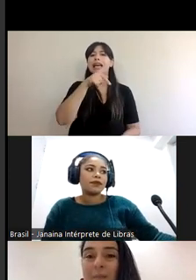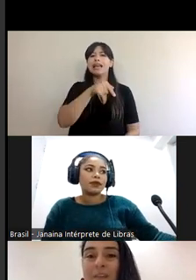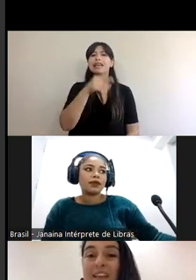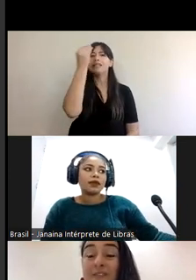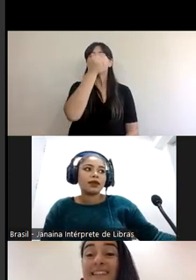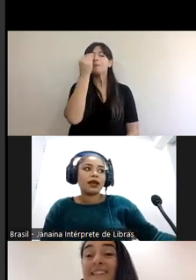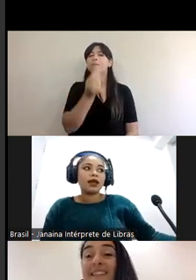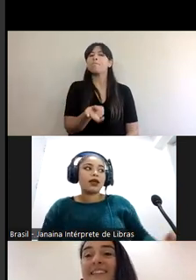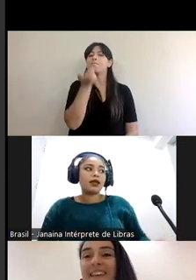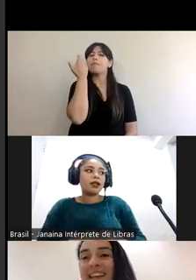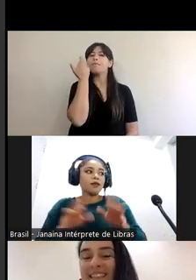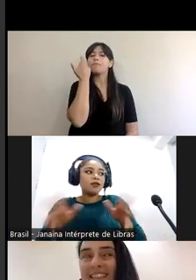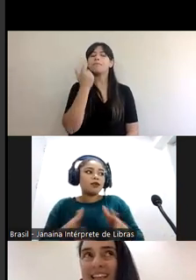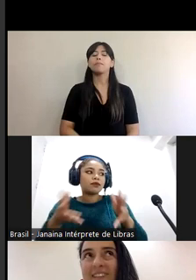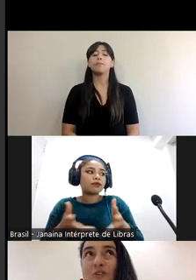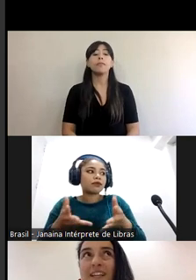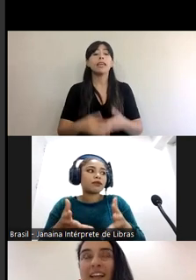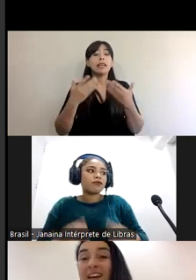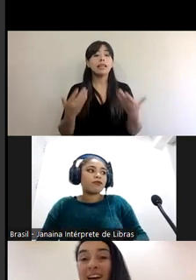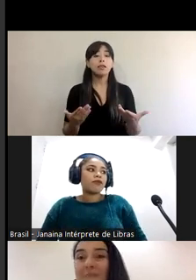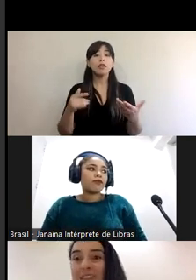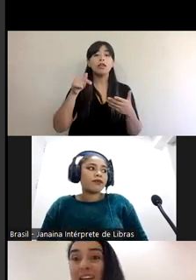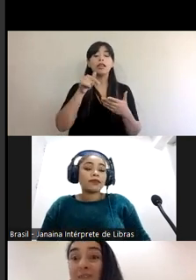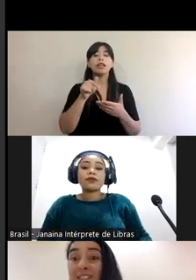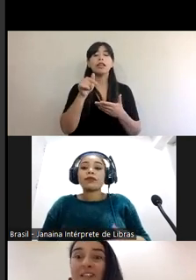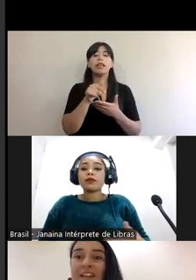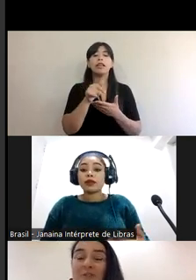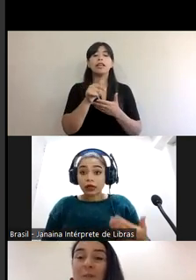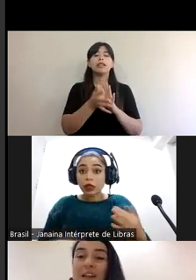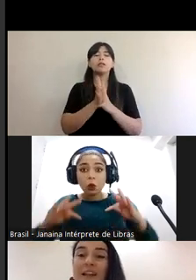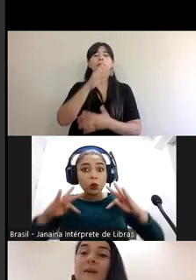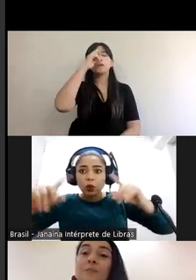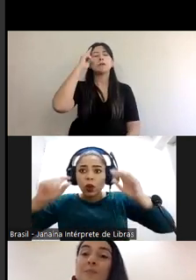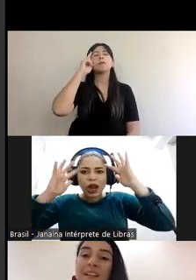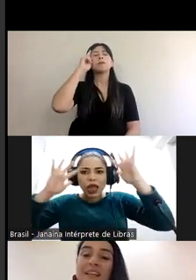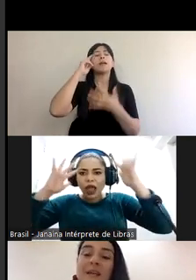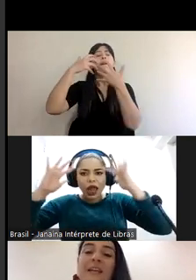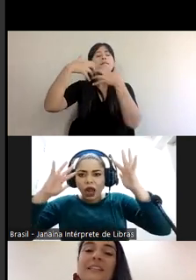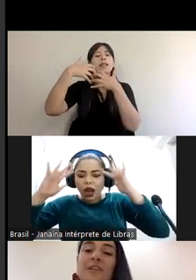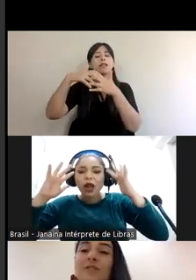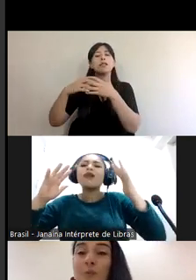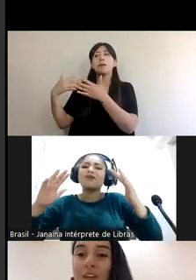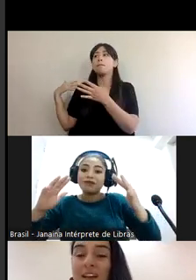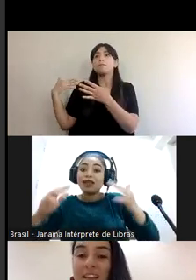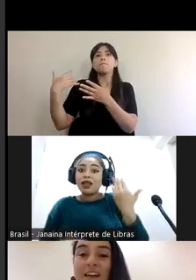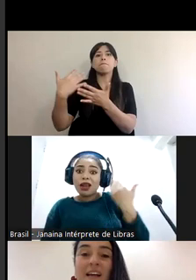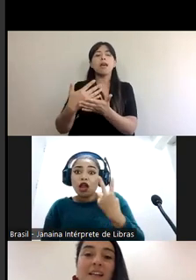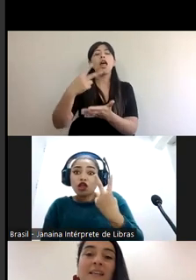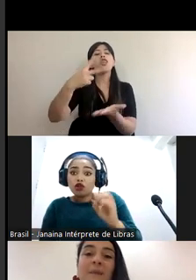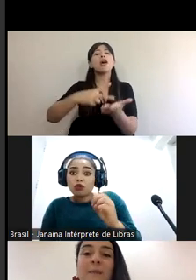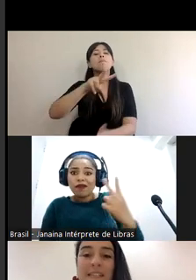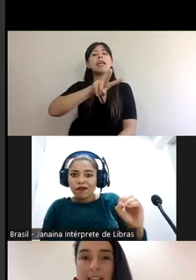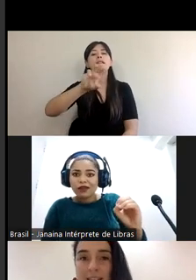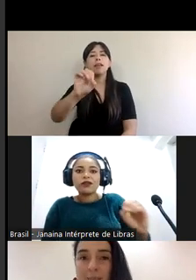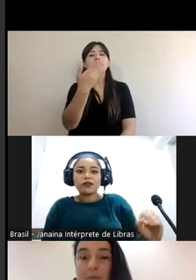señas. Entonces, desde toda esta reflexión, desde el año 2020, se construye la idea de